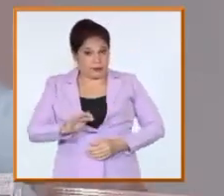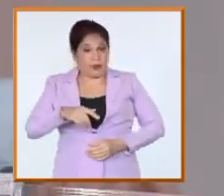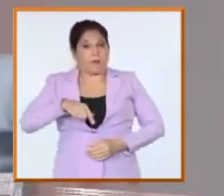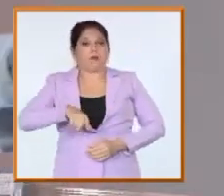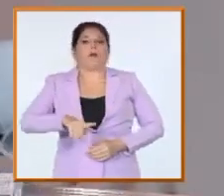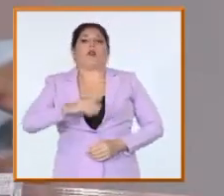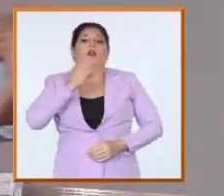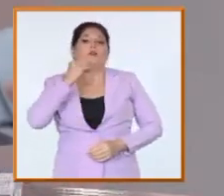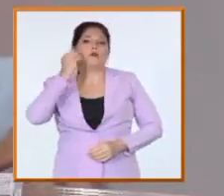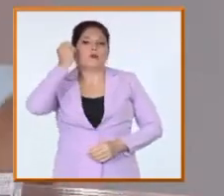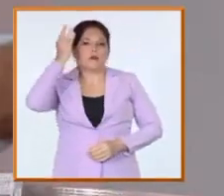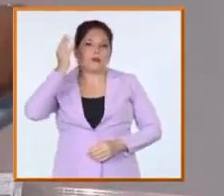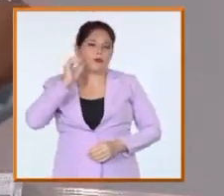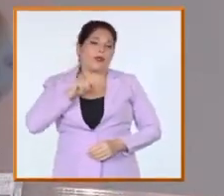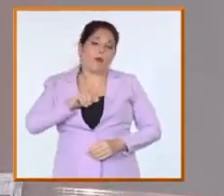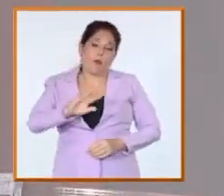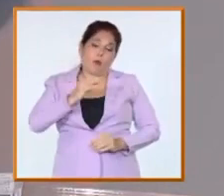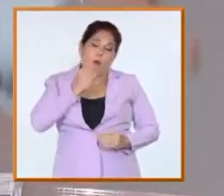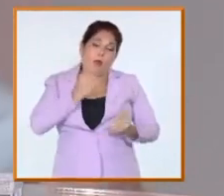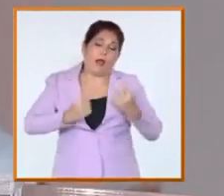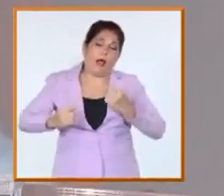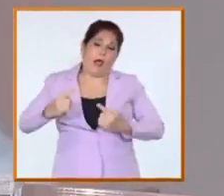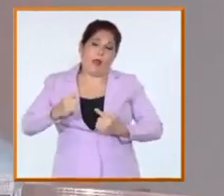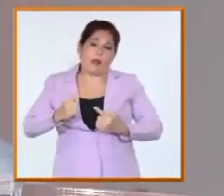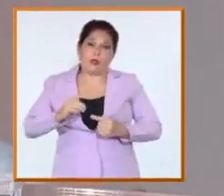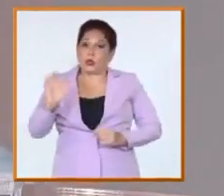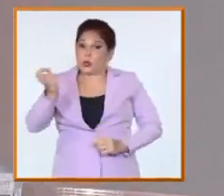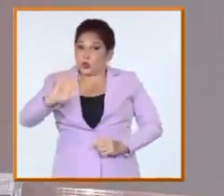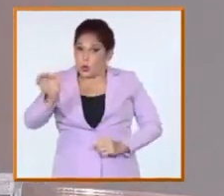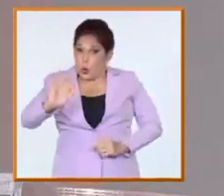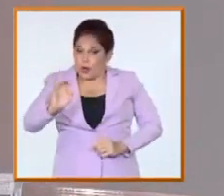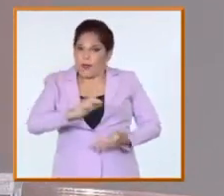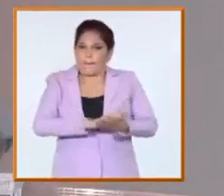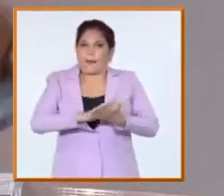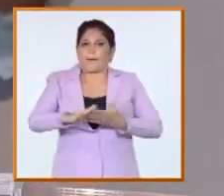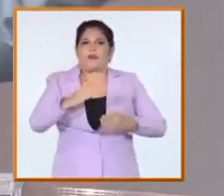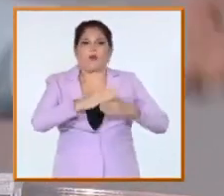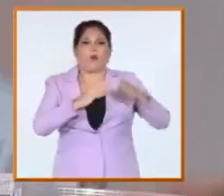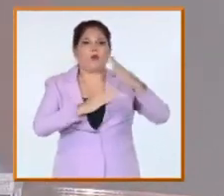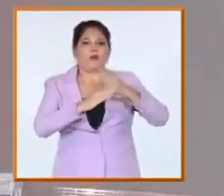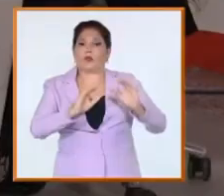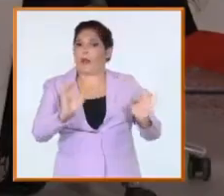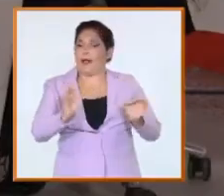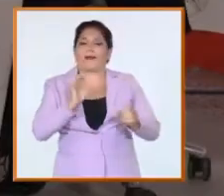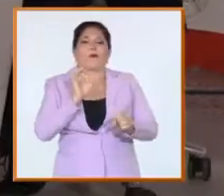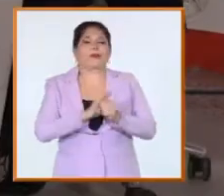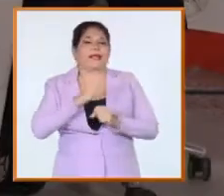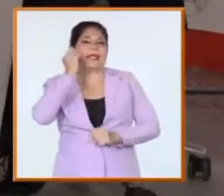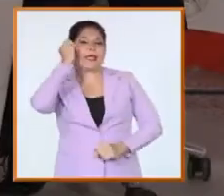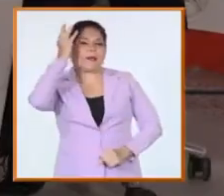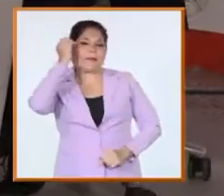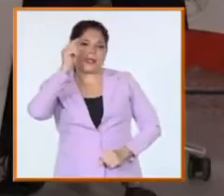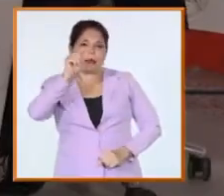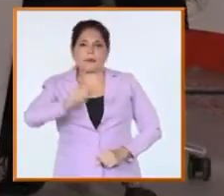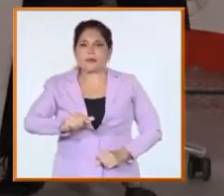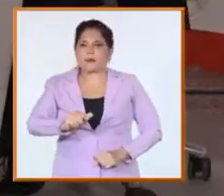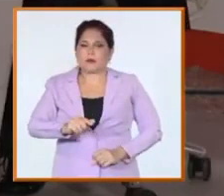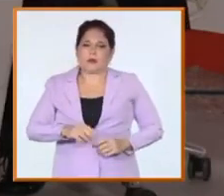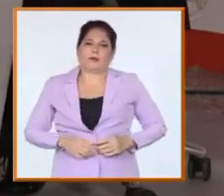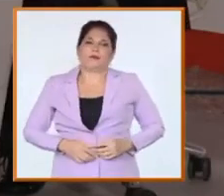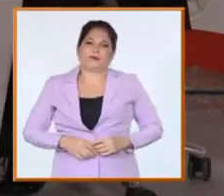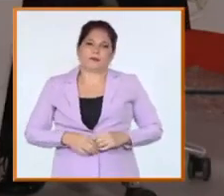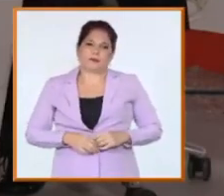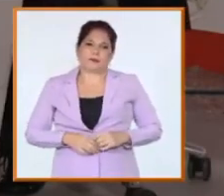han surgido algunos casos inclusive que no han tenido los permisos de construcción vivienda que se han hecho